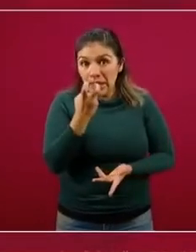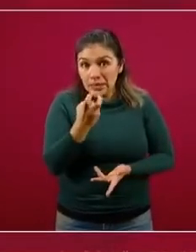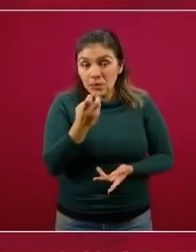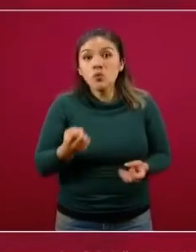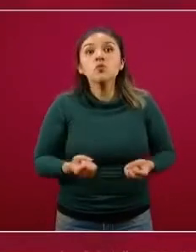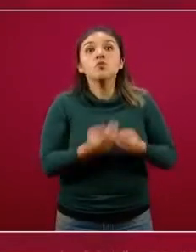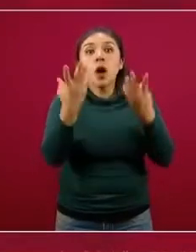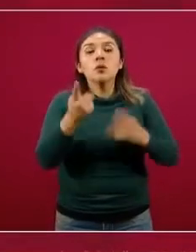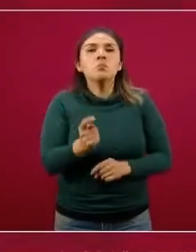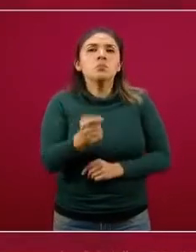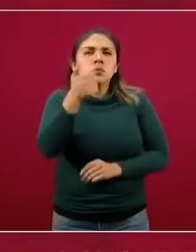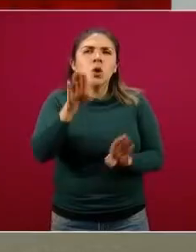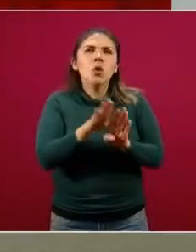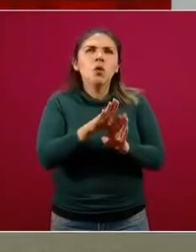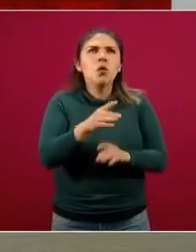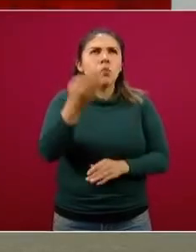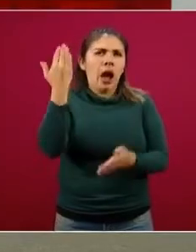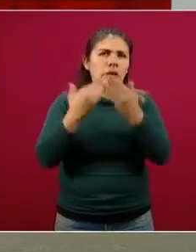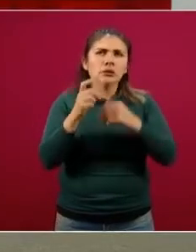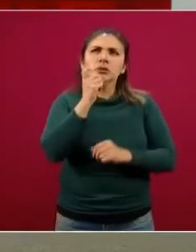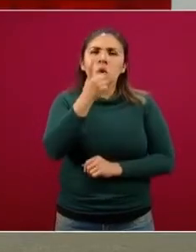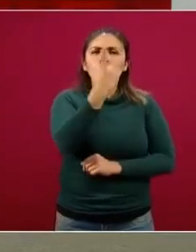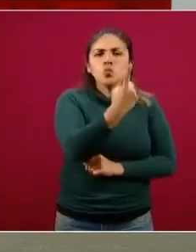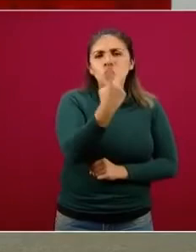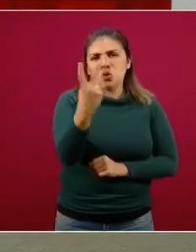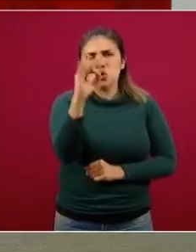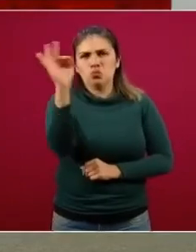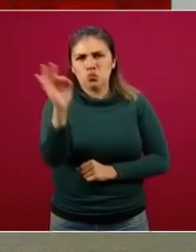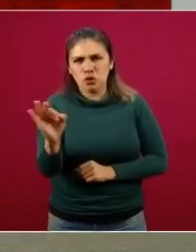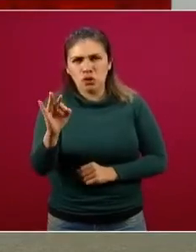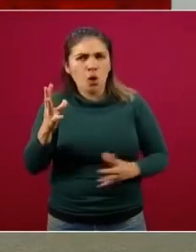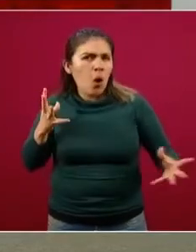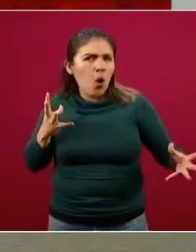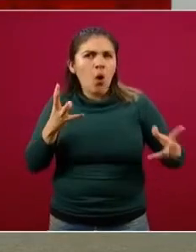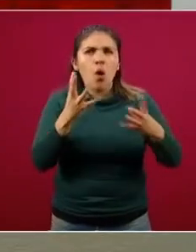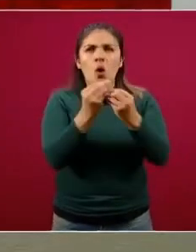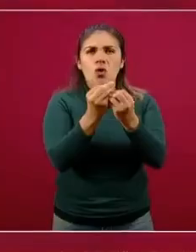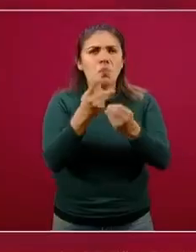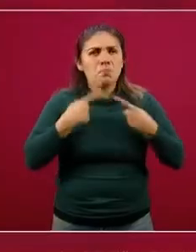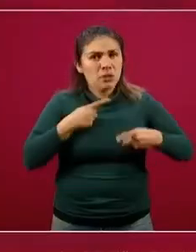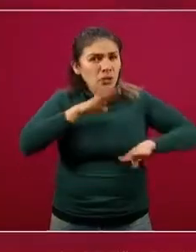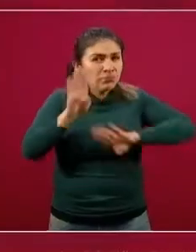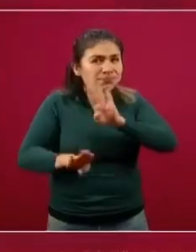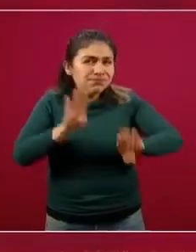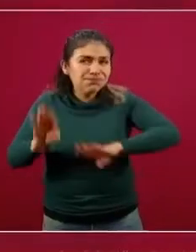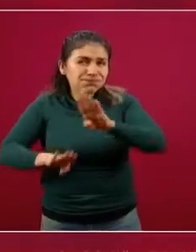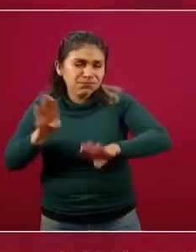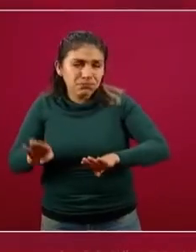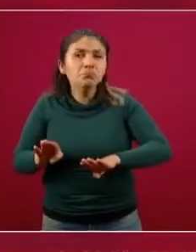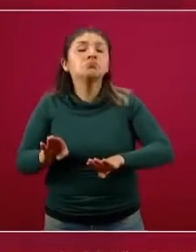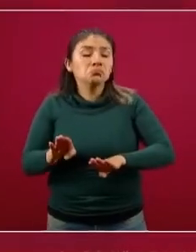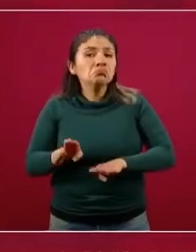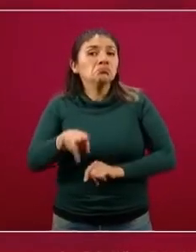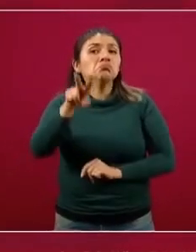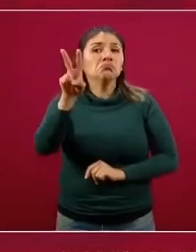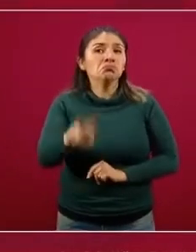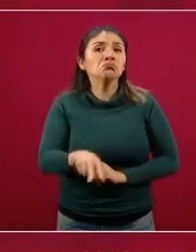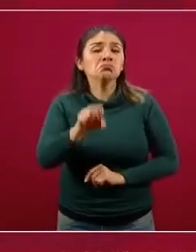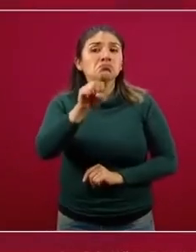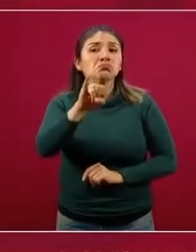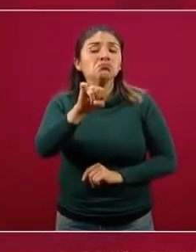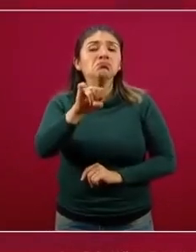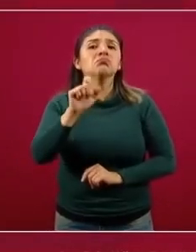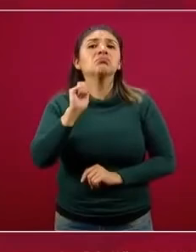mejor al principio sí era entre el 1 o el 2% de todas las defunciones registradas, sí efectivamente ha